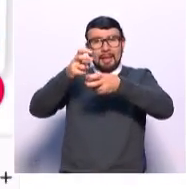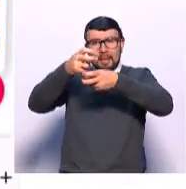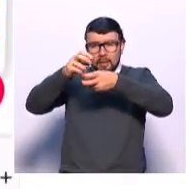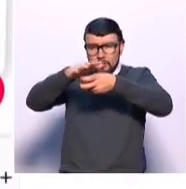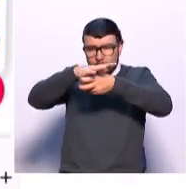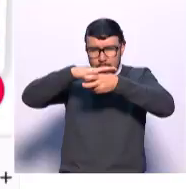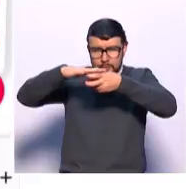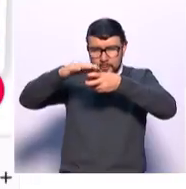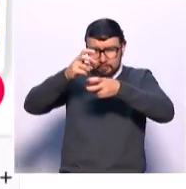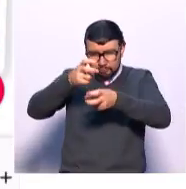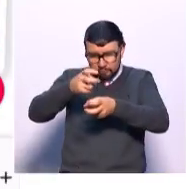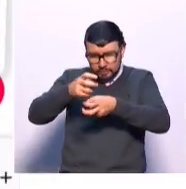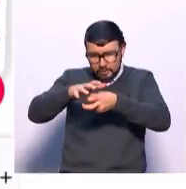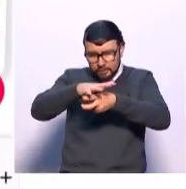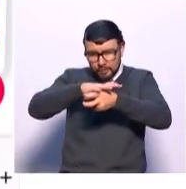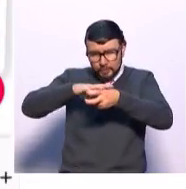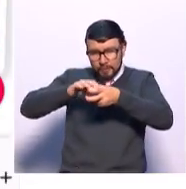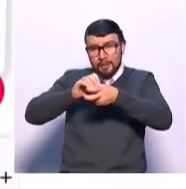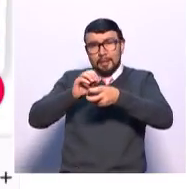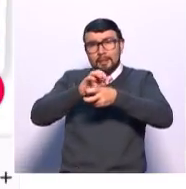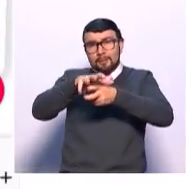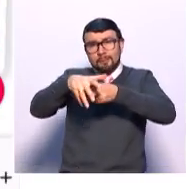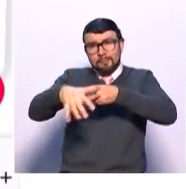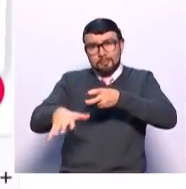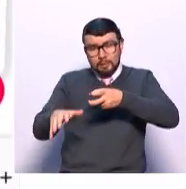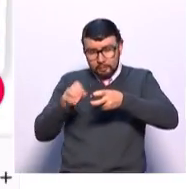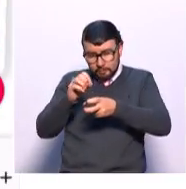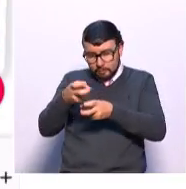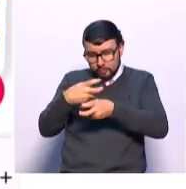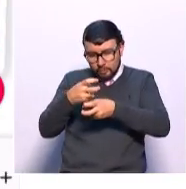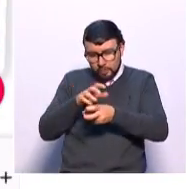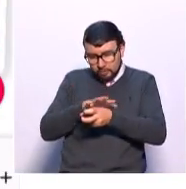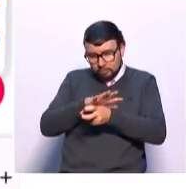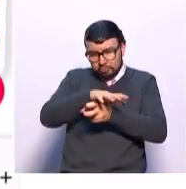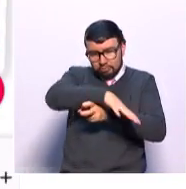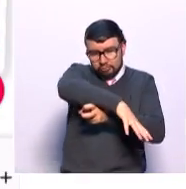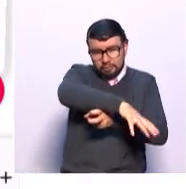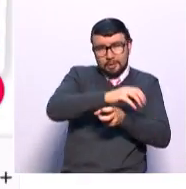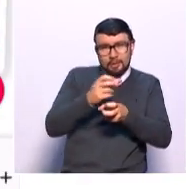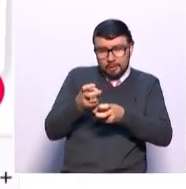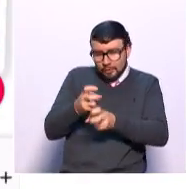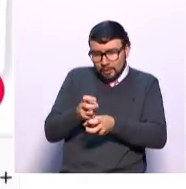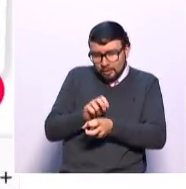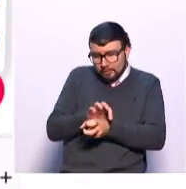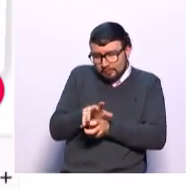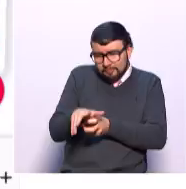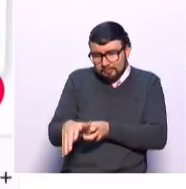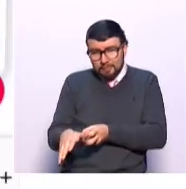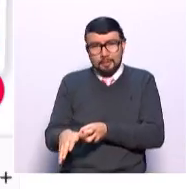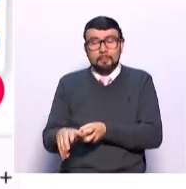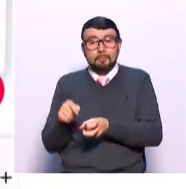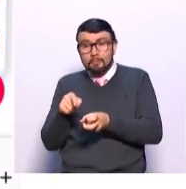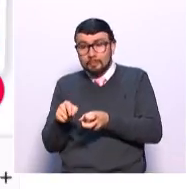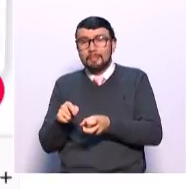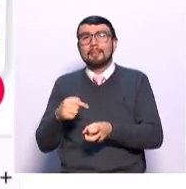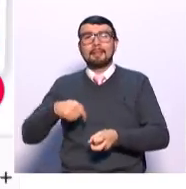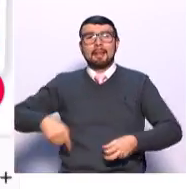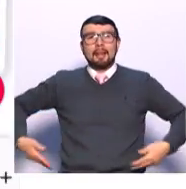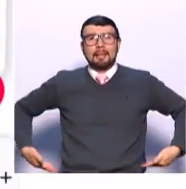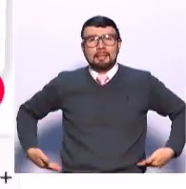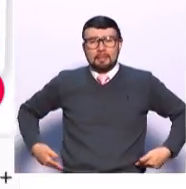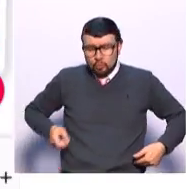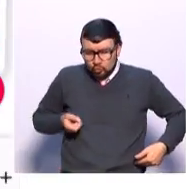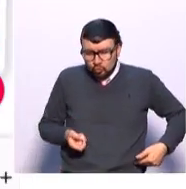y tos por acá y unos de ellos que nacen y se juntan acá es el nervio ciático